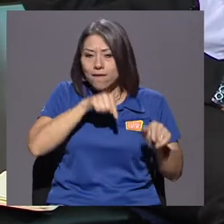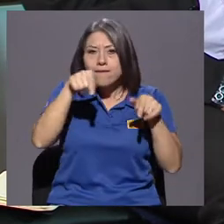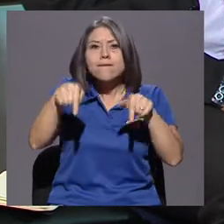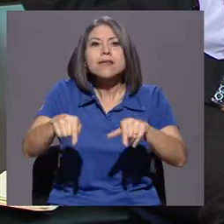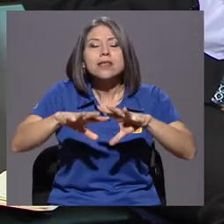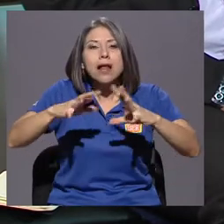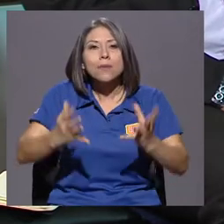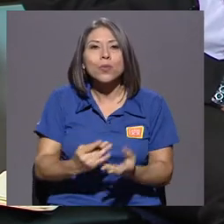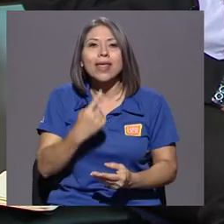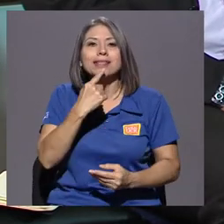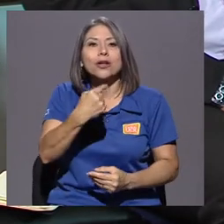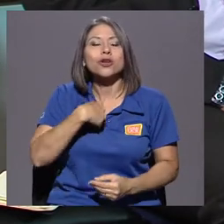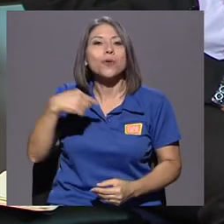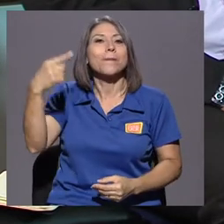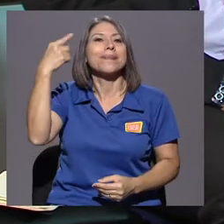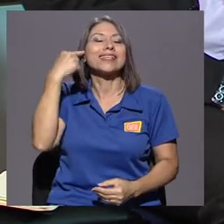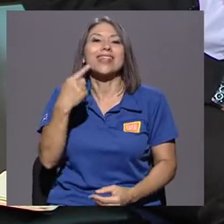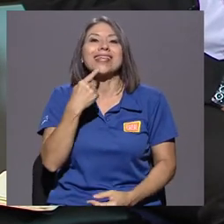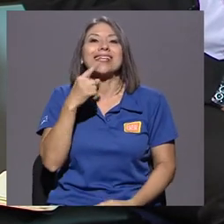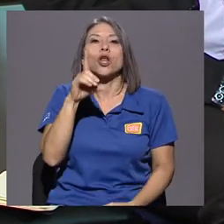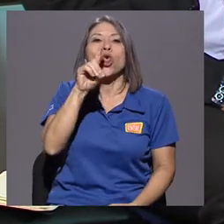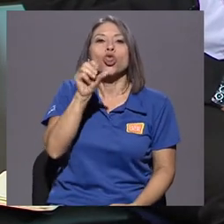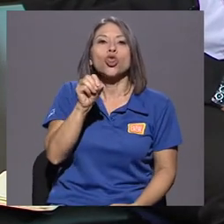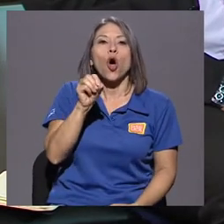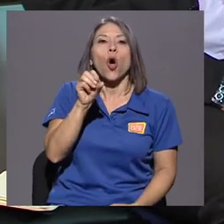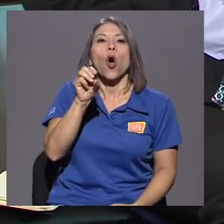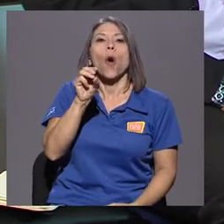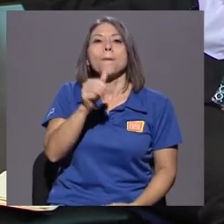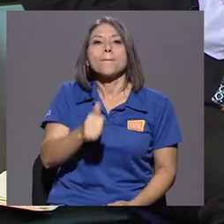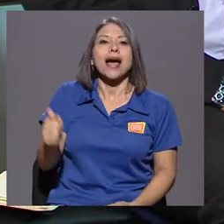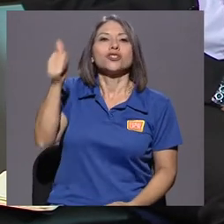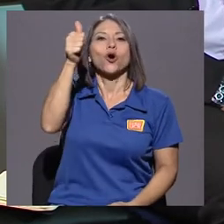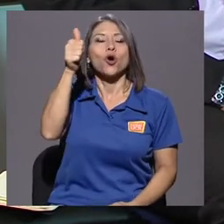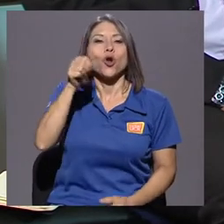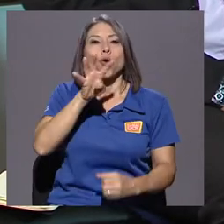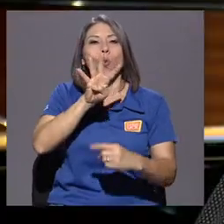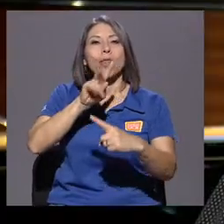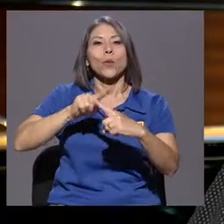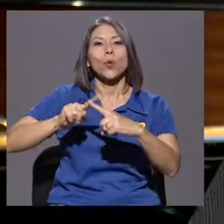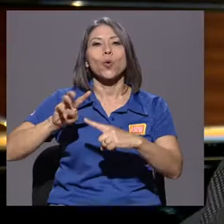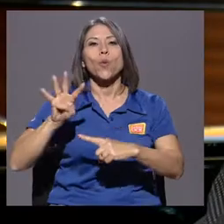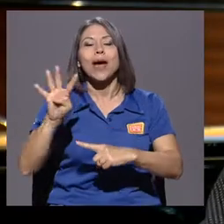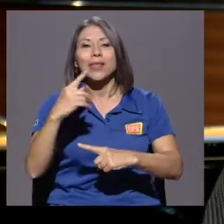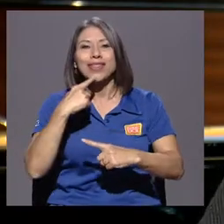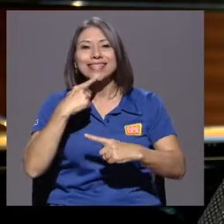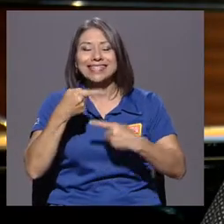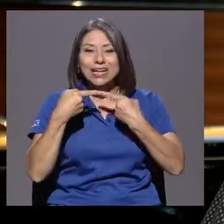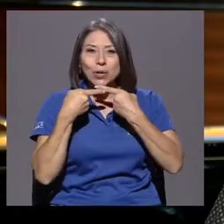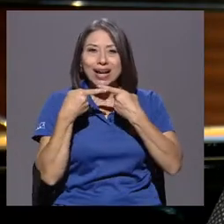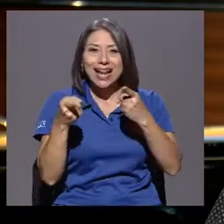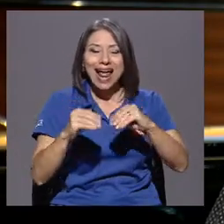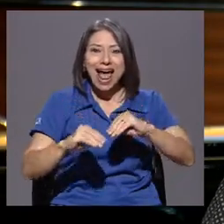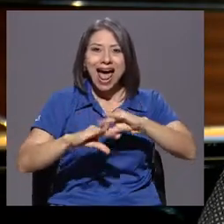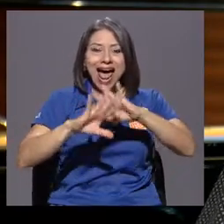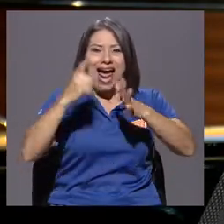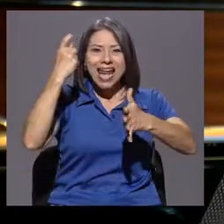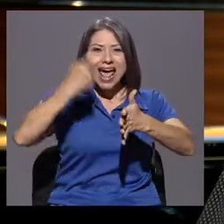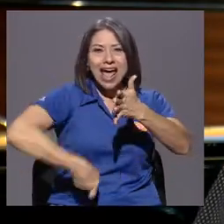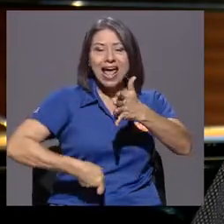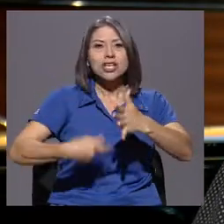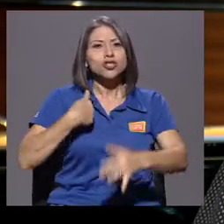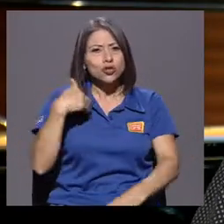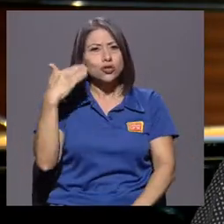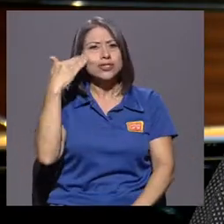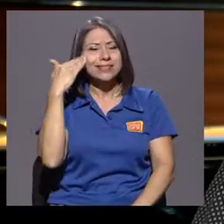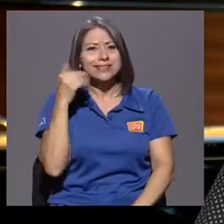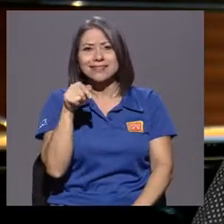y a decirlo en do mayor y en 4x4 a decirlo claramente a decirlo categóricamente yo sé